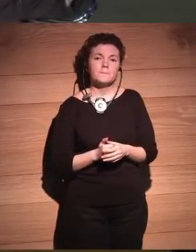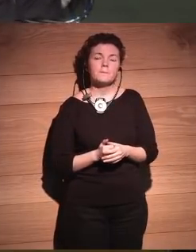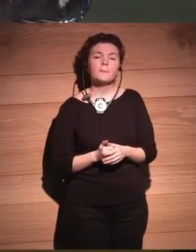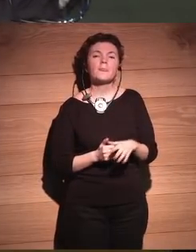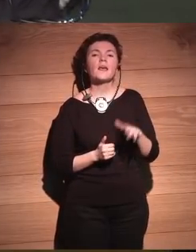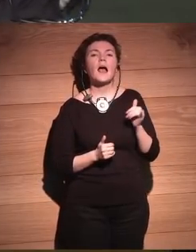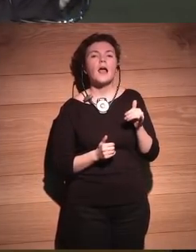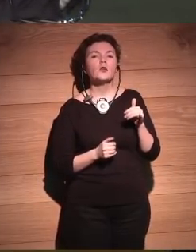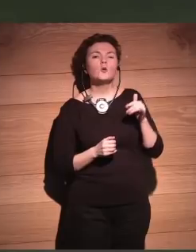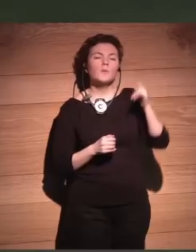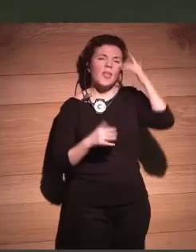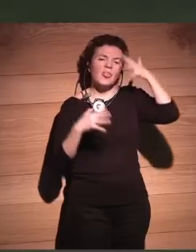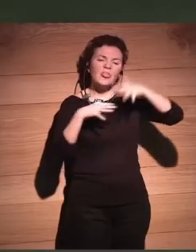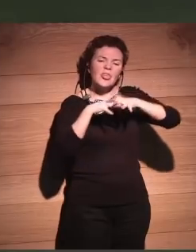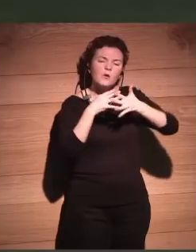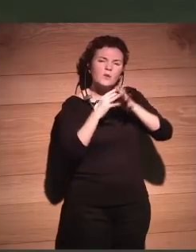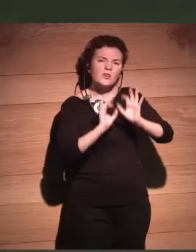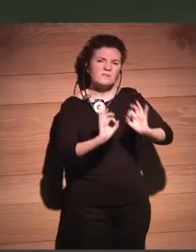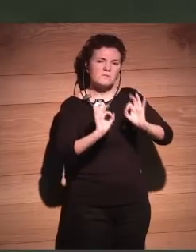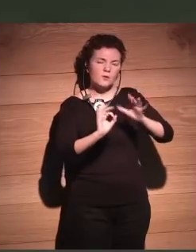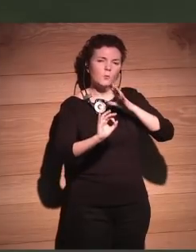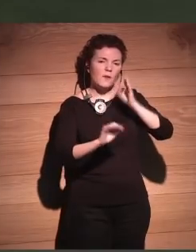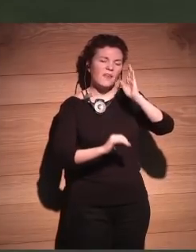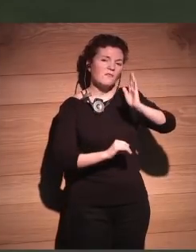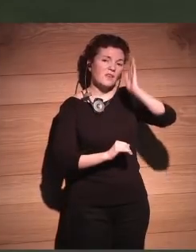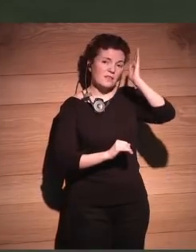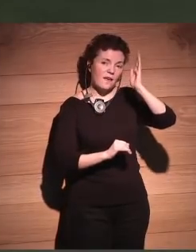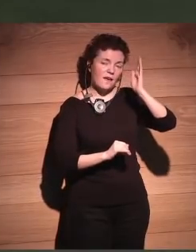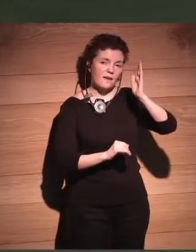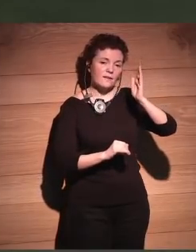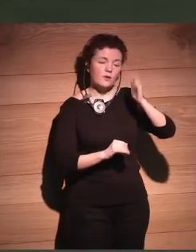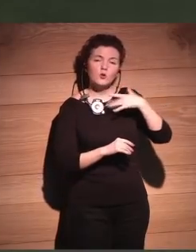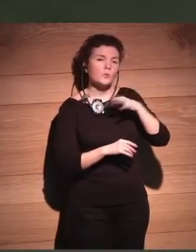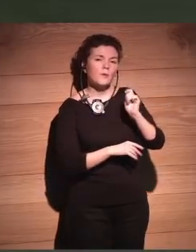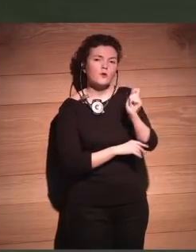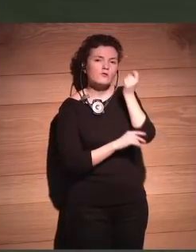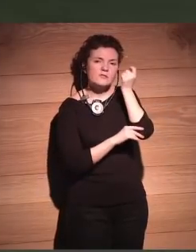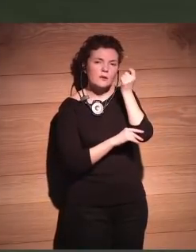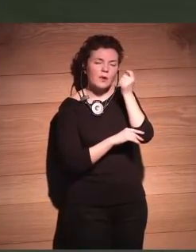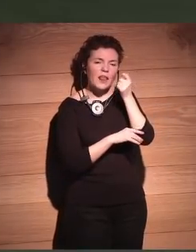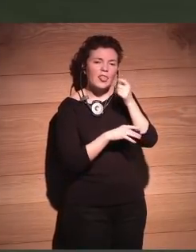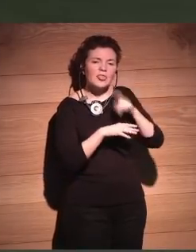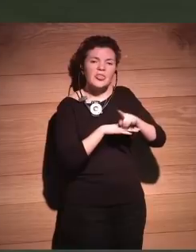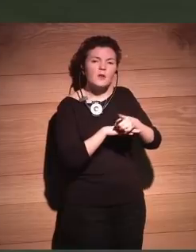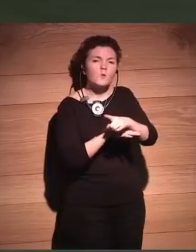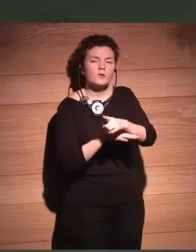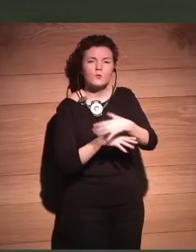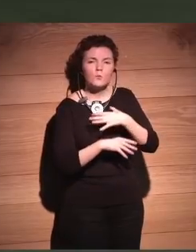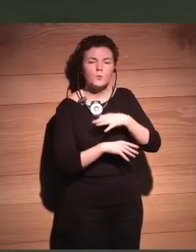Hay un circuito específico que creemos que podría haberse afectado y no podemos conseguir ese circuito sin